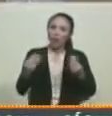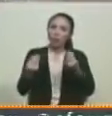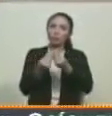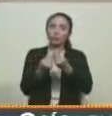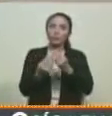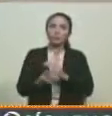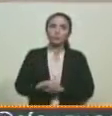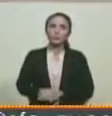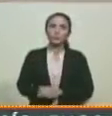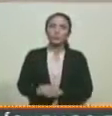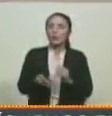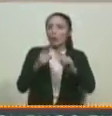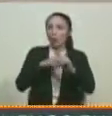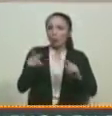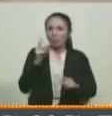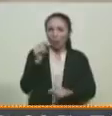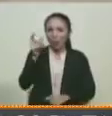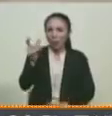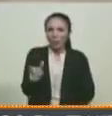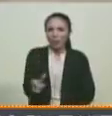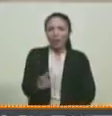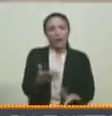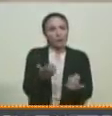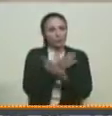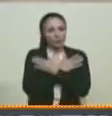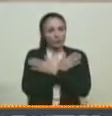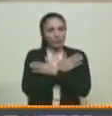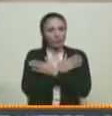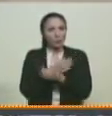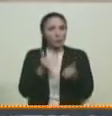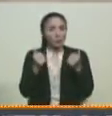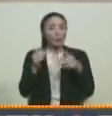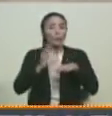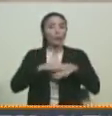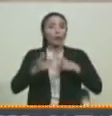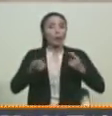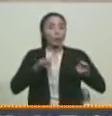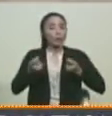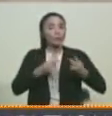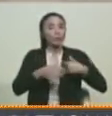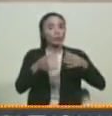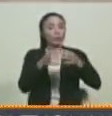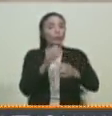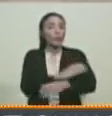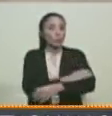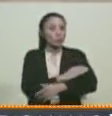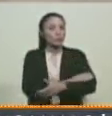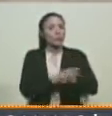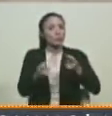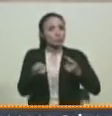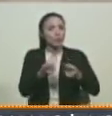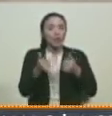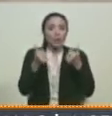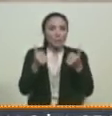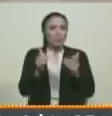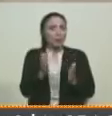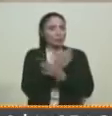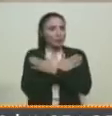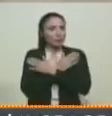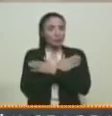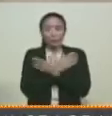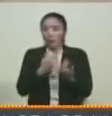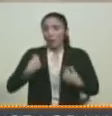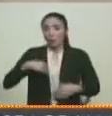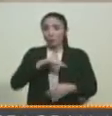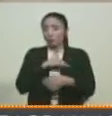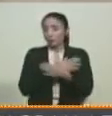con Ramón Guillermo Aveledo, dale mis felicitaciones por ser el nuevo coordinador general de la oposición y dile que estamos